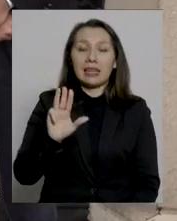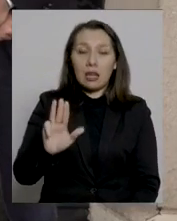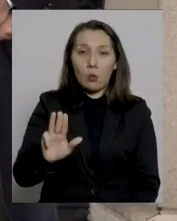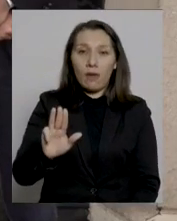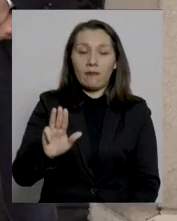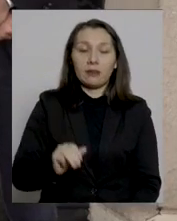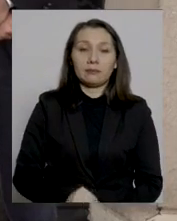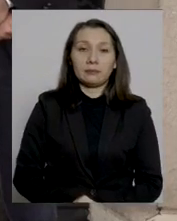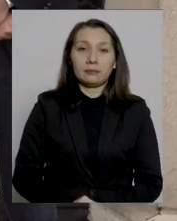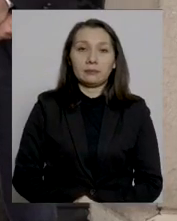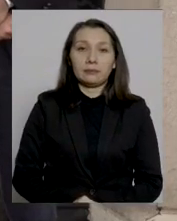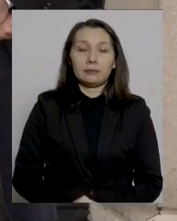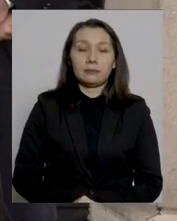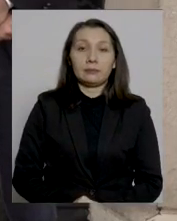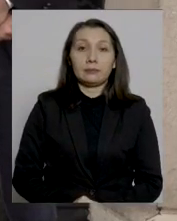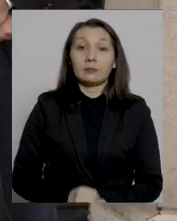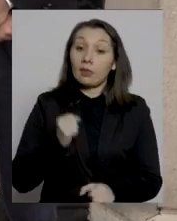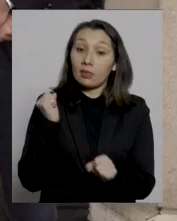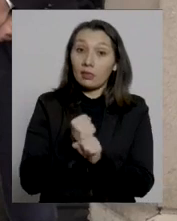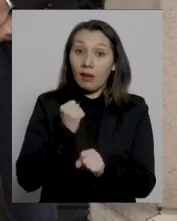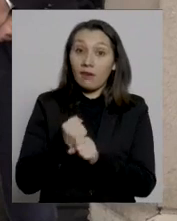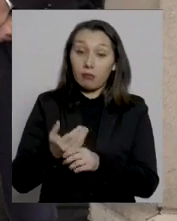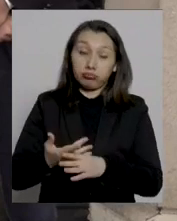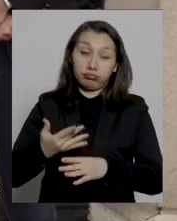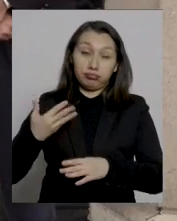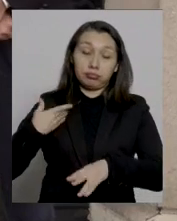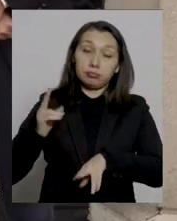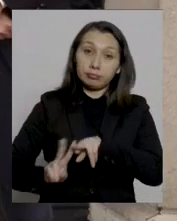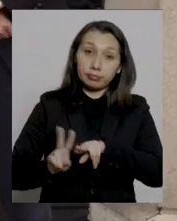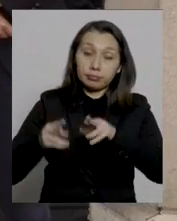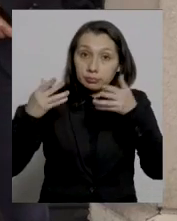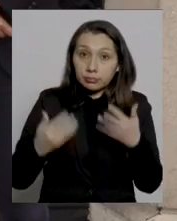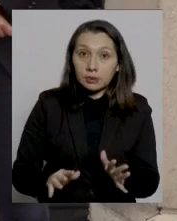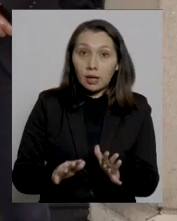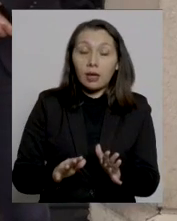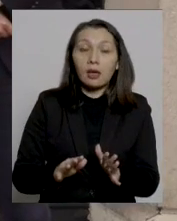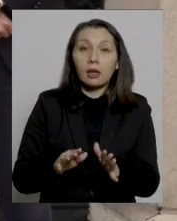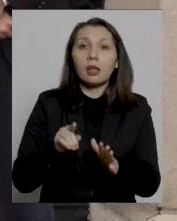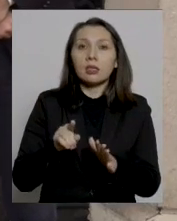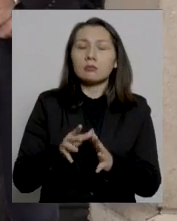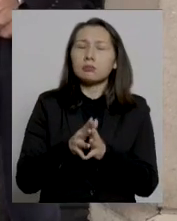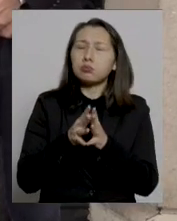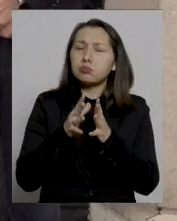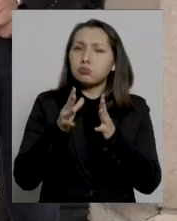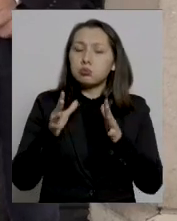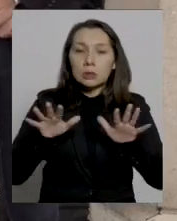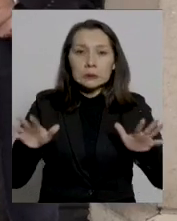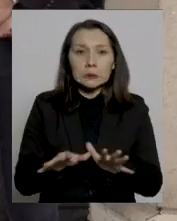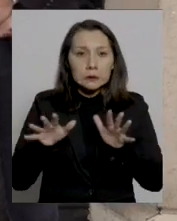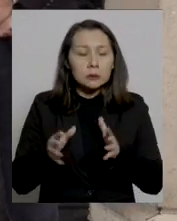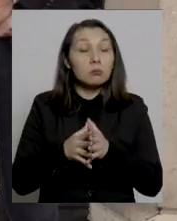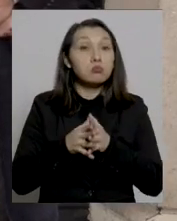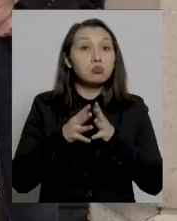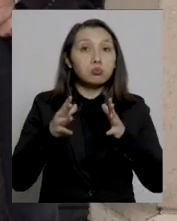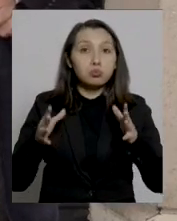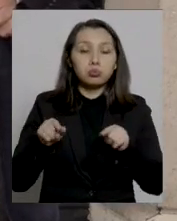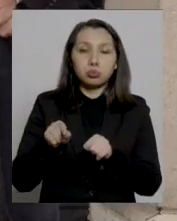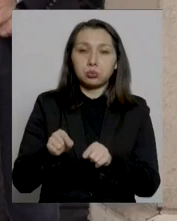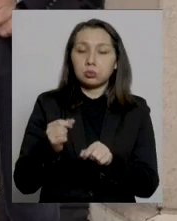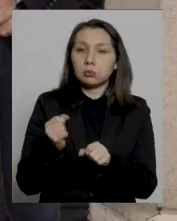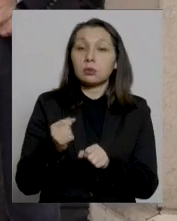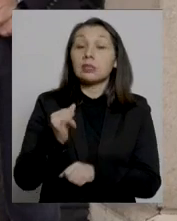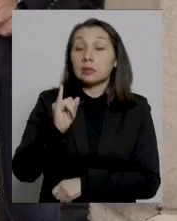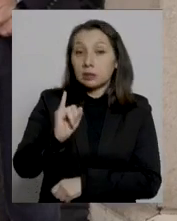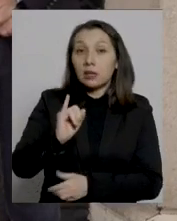69.739. La labor que se ha hecho ha sido de una intensidad enorme.